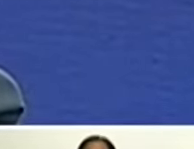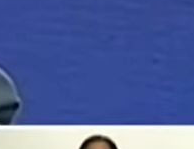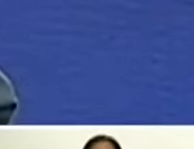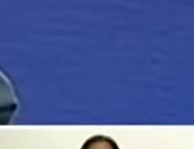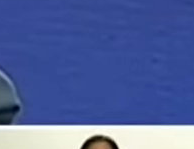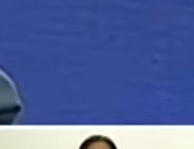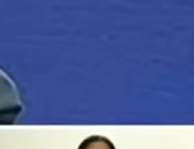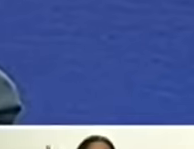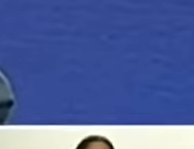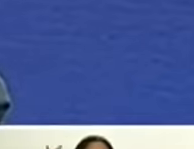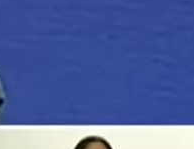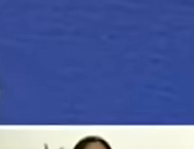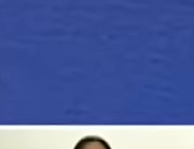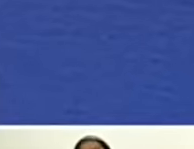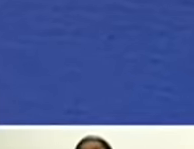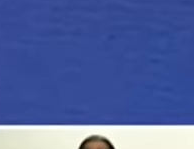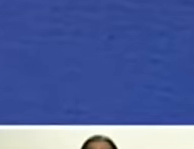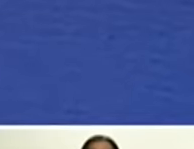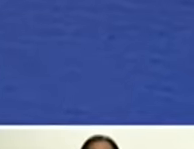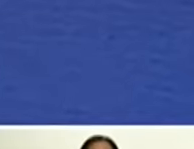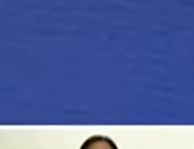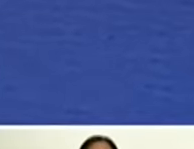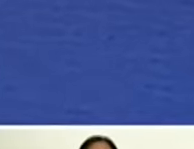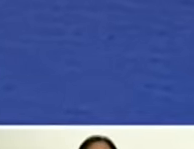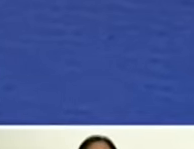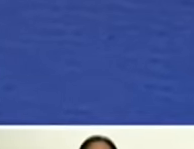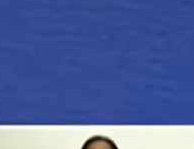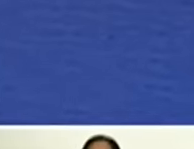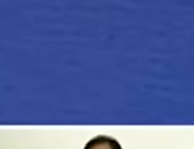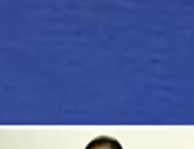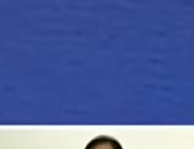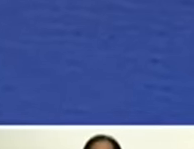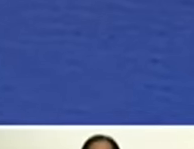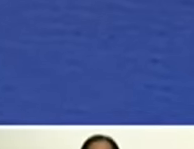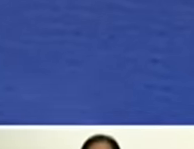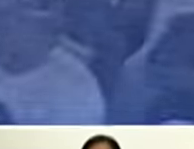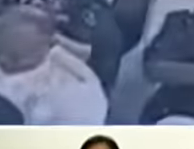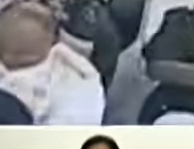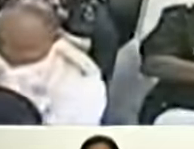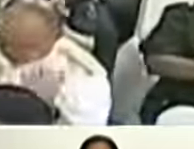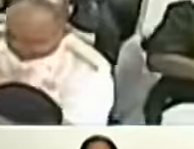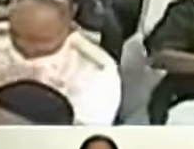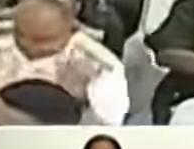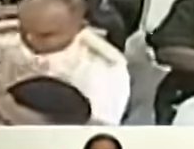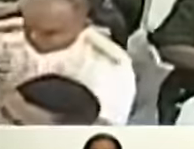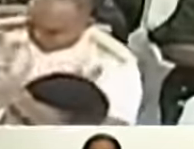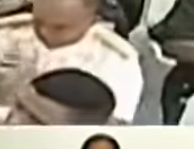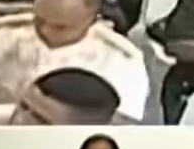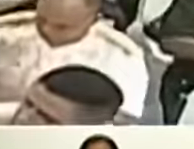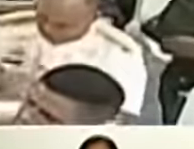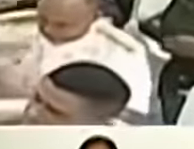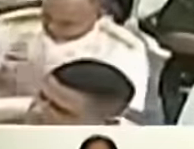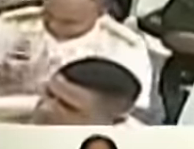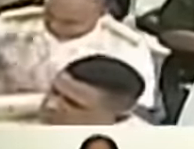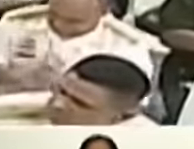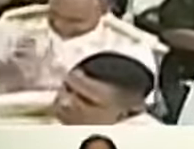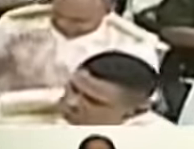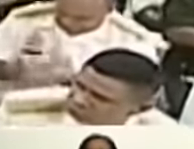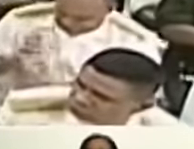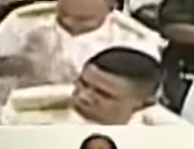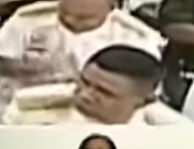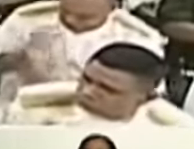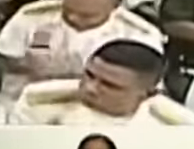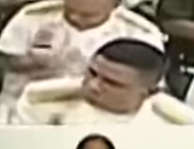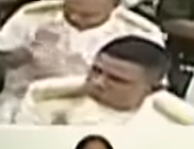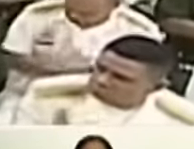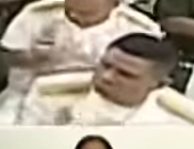de Guaycaipuro, de Bolívar. Corre la sangre rebelde de una patria indómita que jamás será